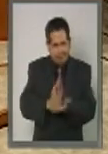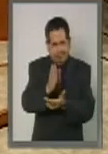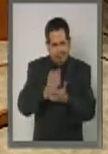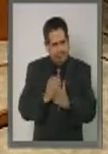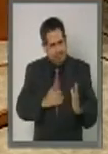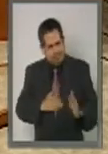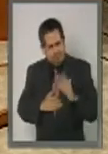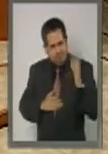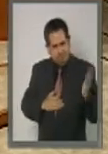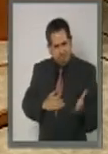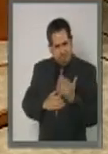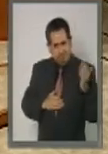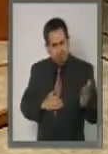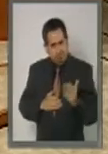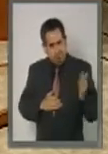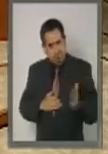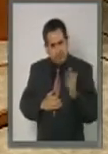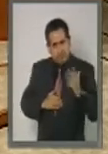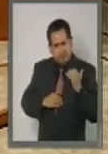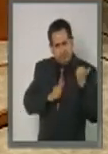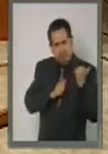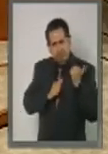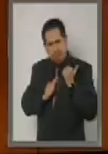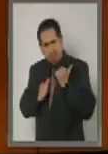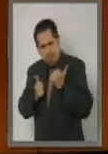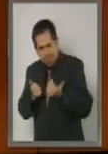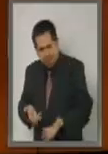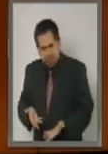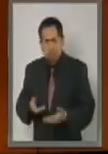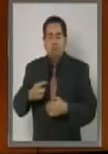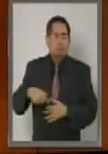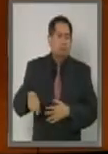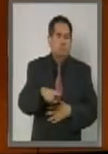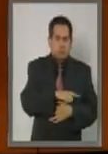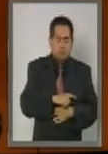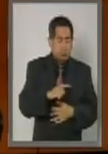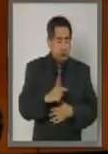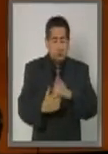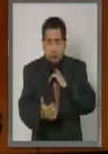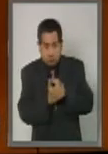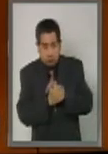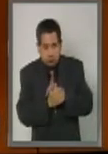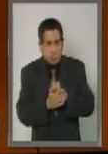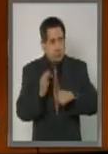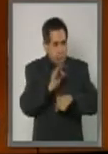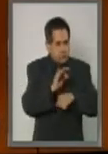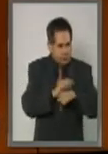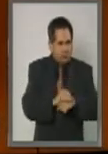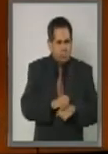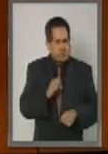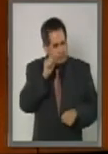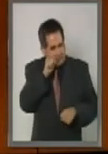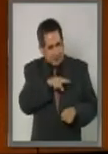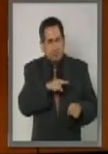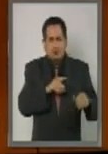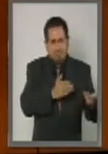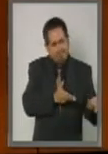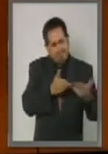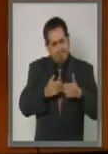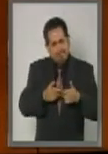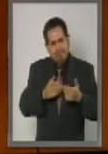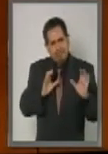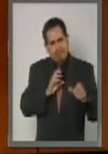la carga que venía de los centros de acopio y, en los casos en que se solicitó, protección federal en el